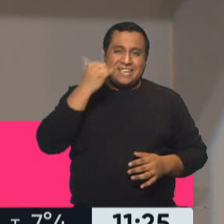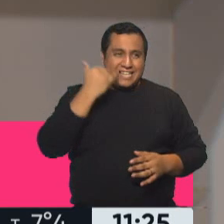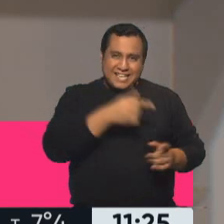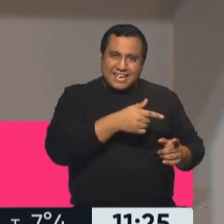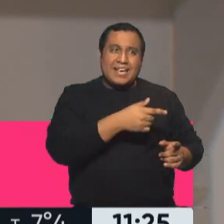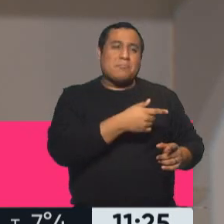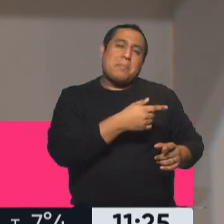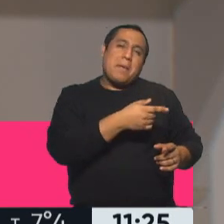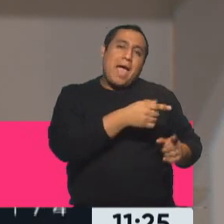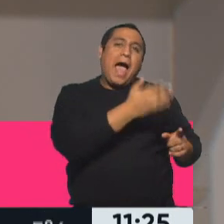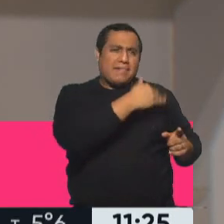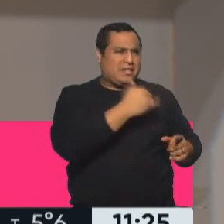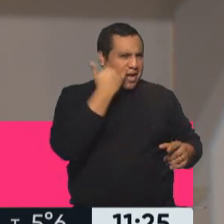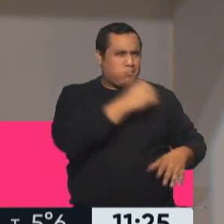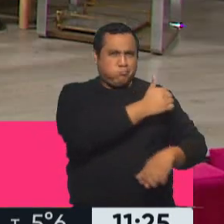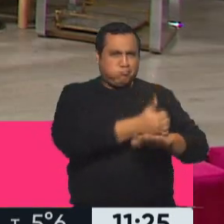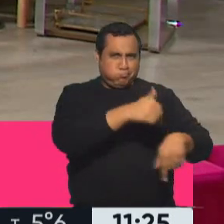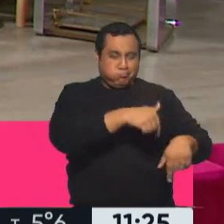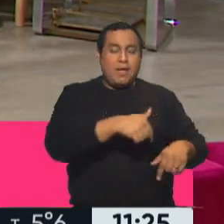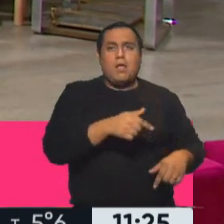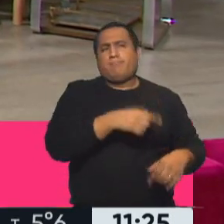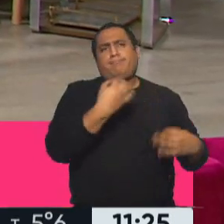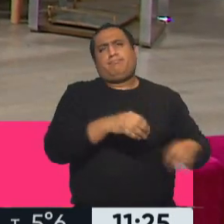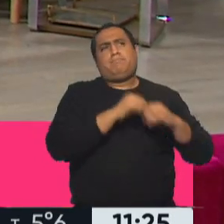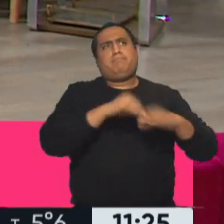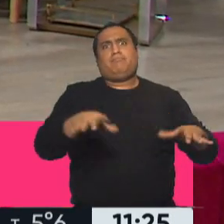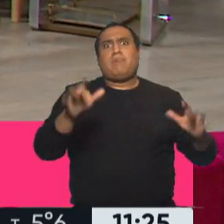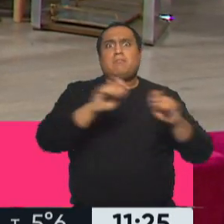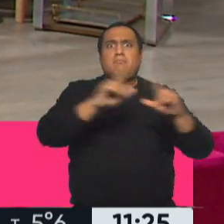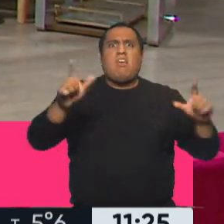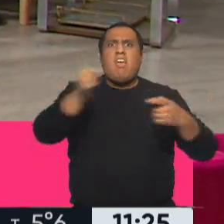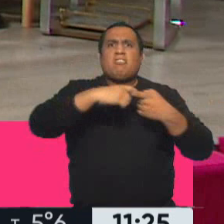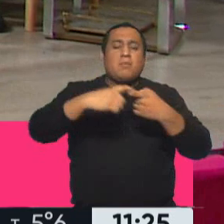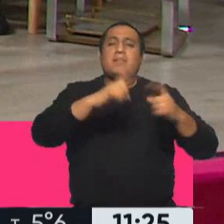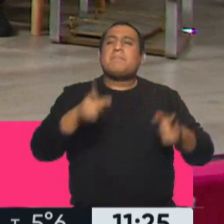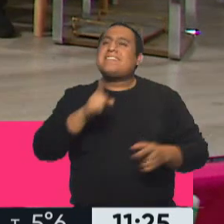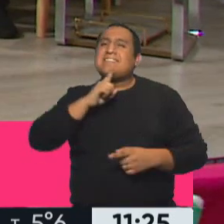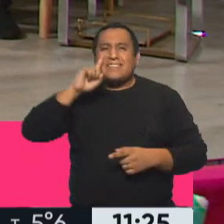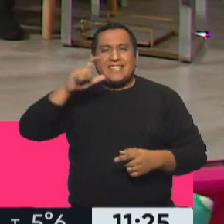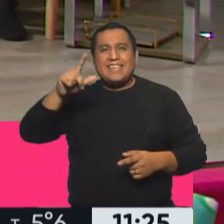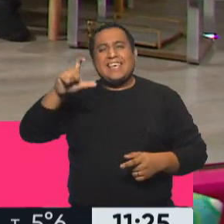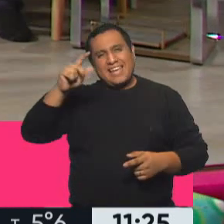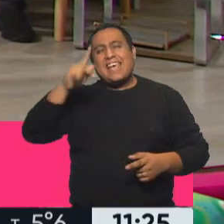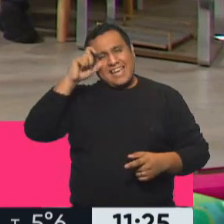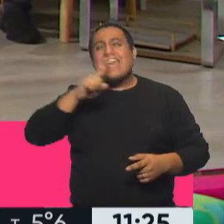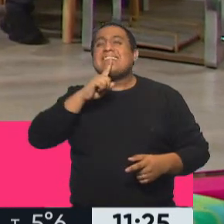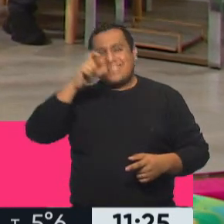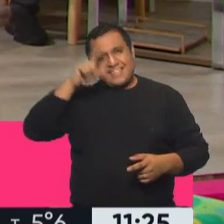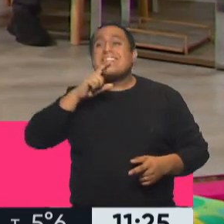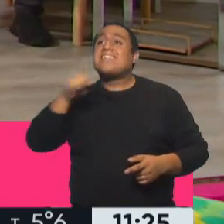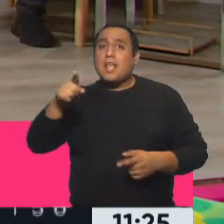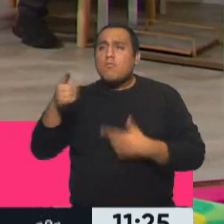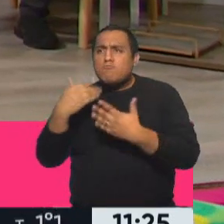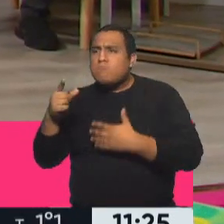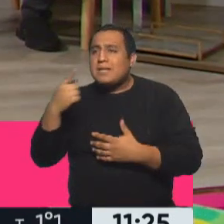con los streaming. Coco estuvo acá. Coco es un capo, la explotó los streaming, y yo, bueno, con Tiquetec hablé de que yo necesitaba conectarme, entonces